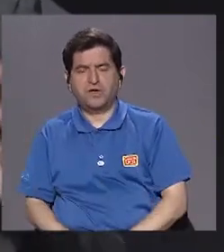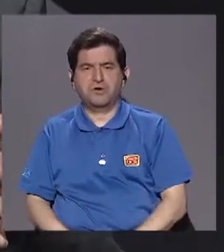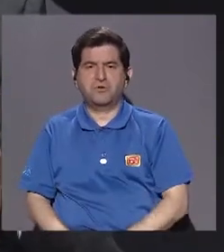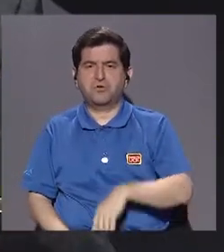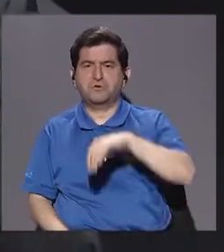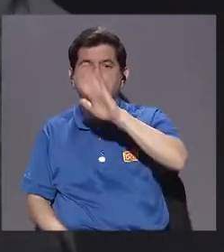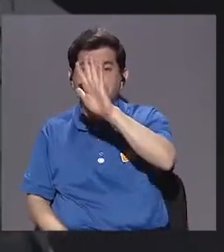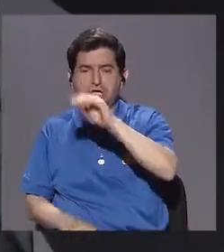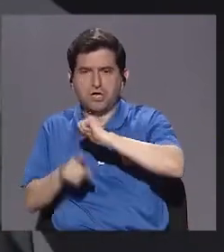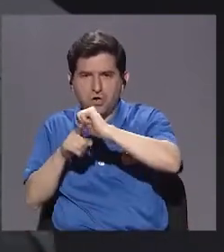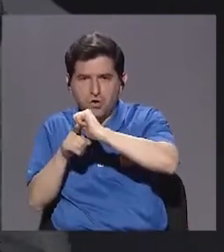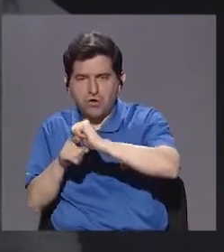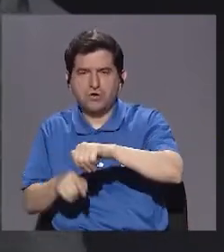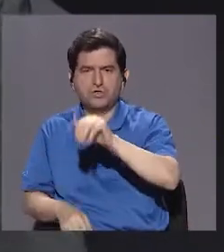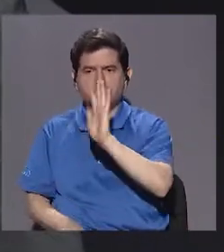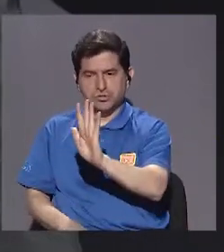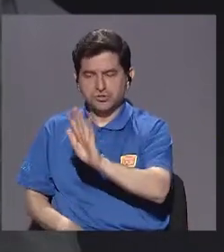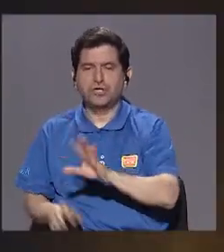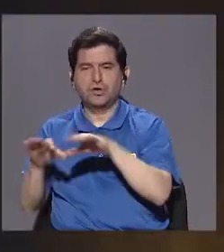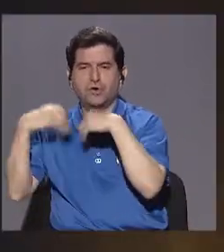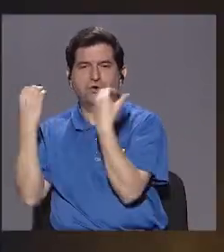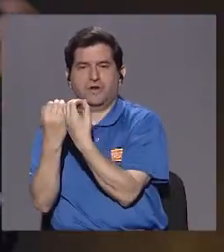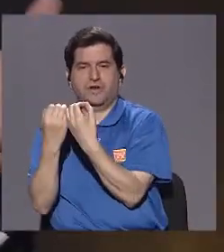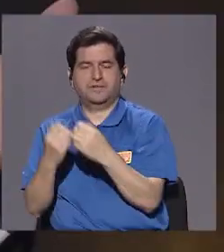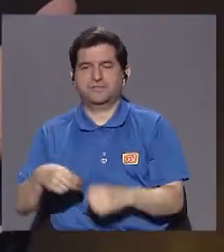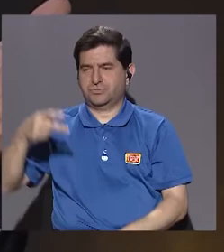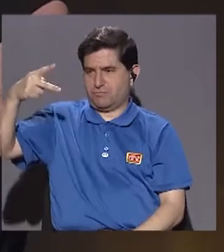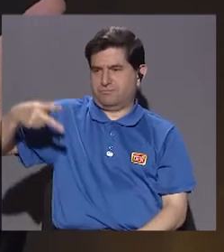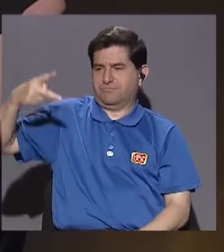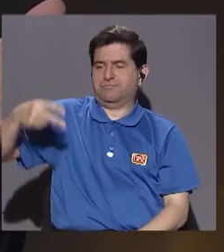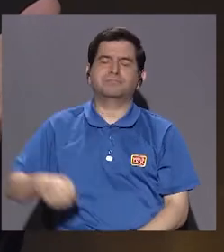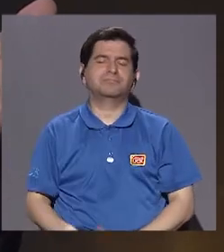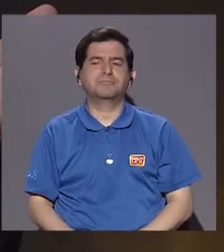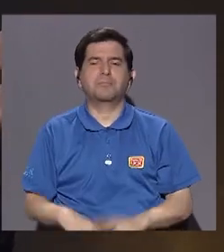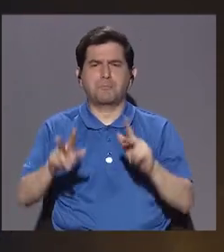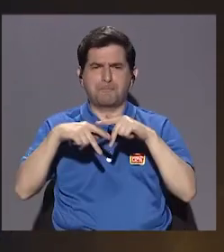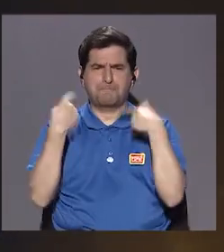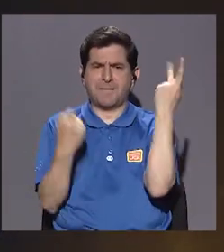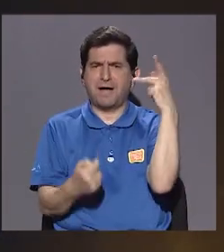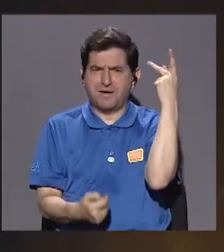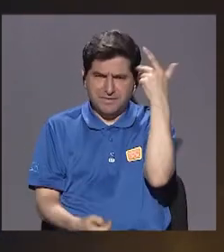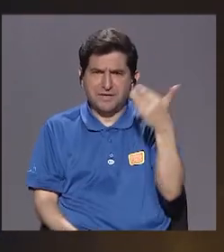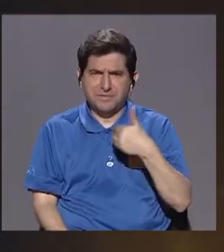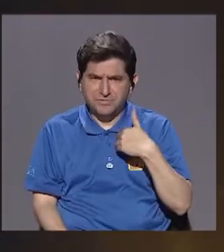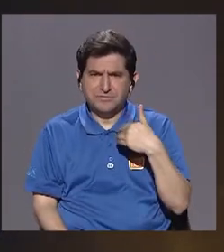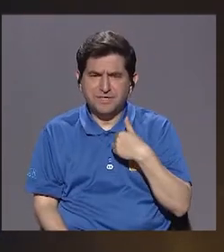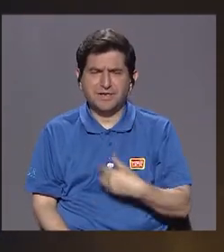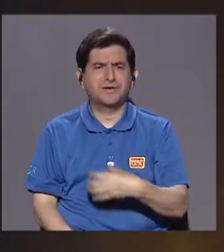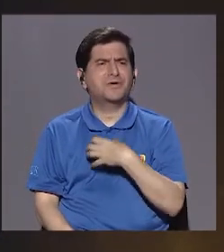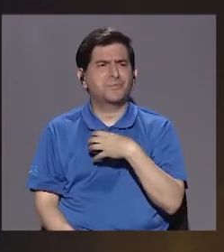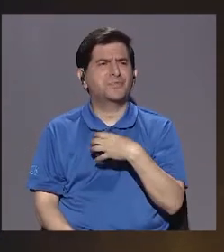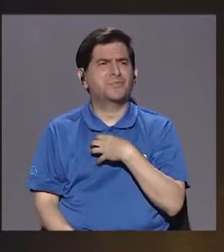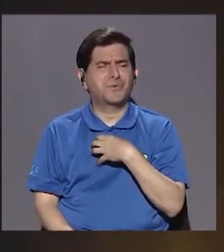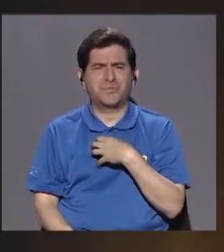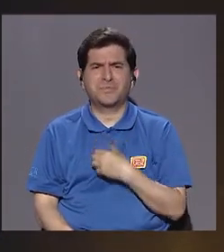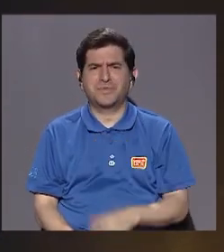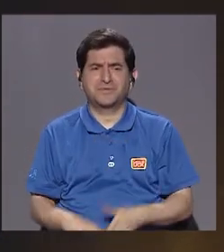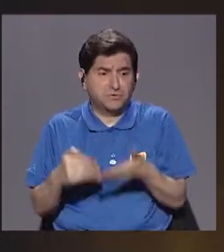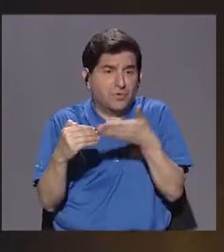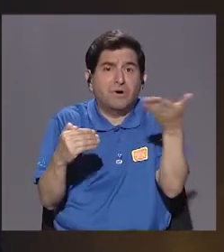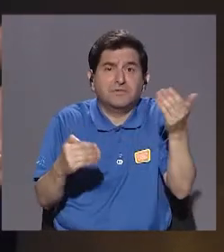35 para capacitación y 5 para la organización por ejemplo los partidos políticos obviamente tienen su propio patrimonio